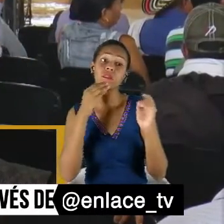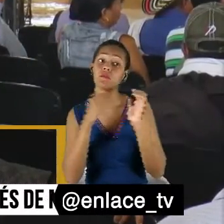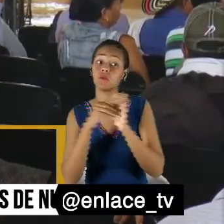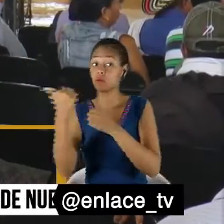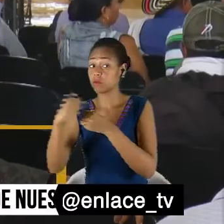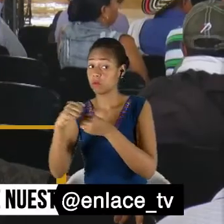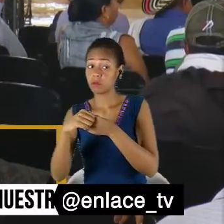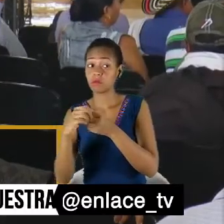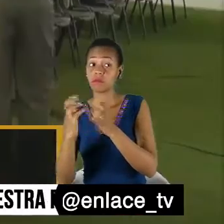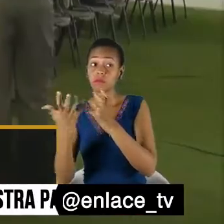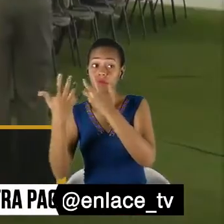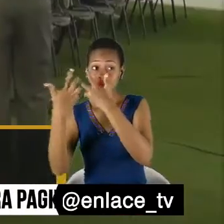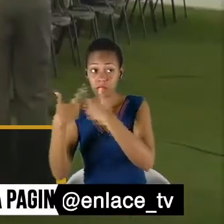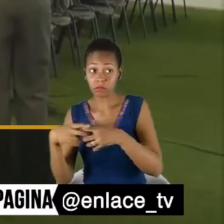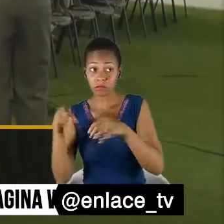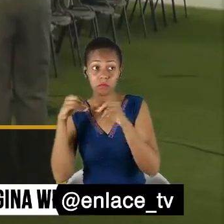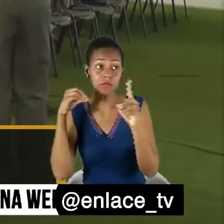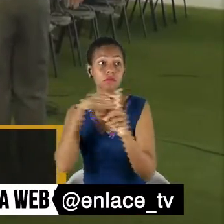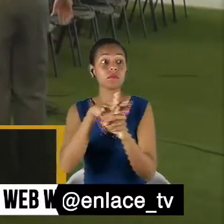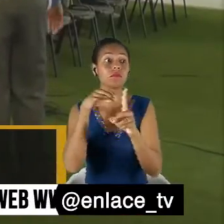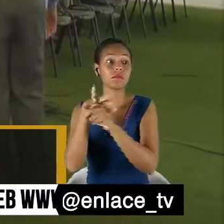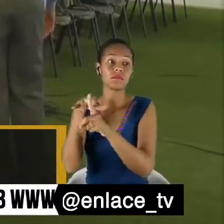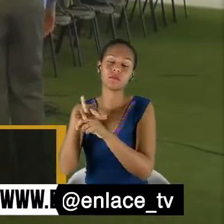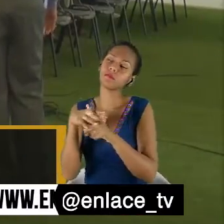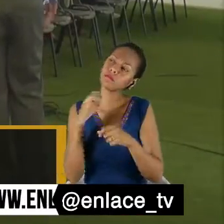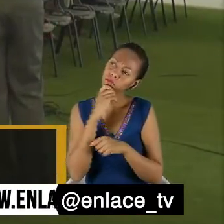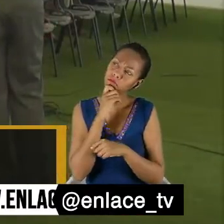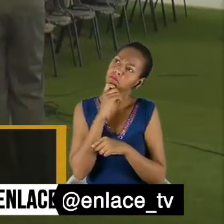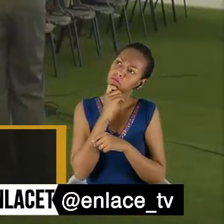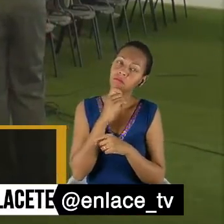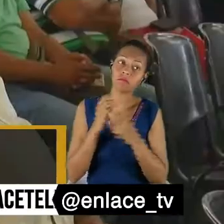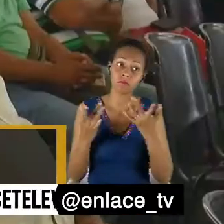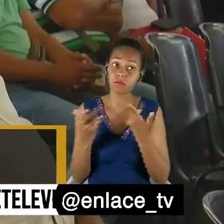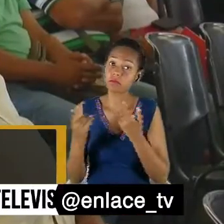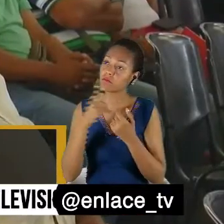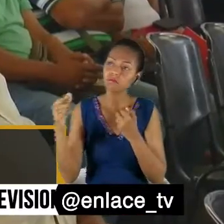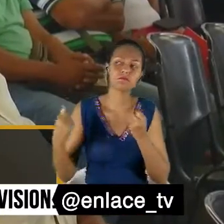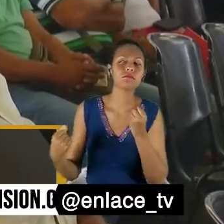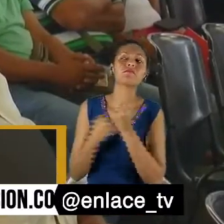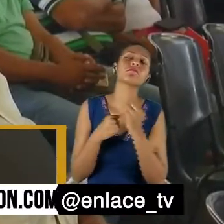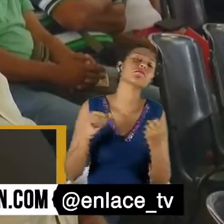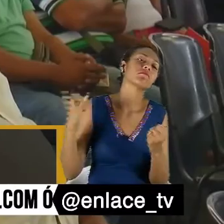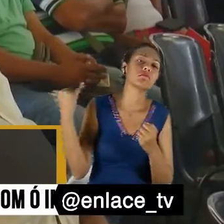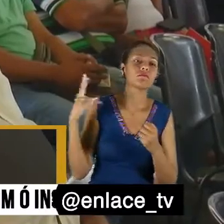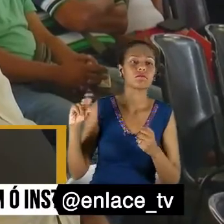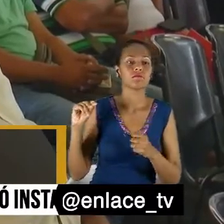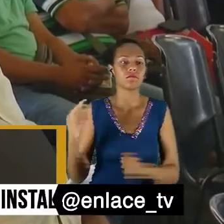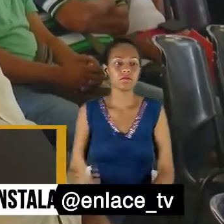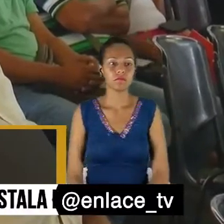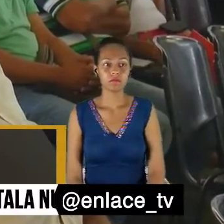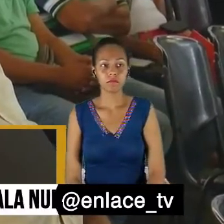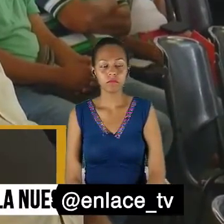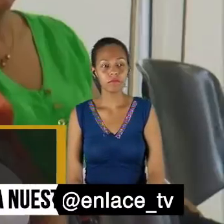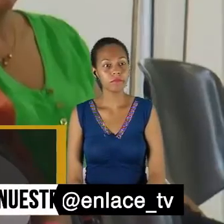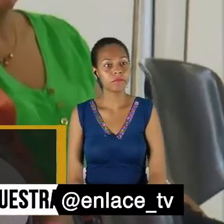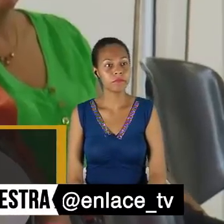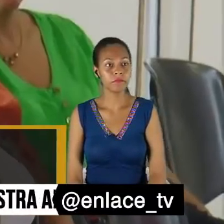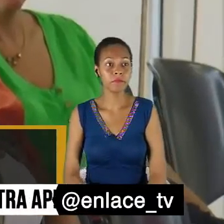mundo está hablando del tema, a ver de qué forma usted podría vincularse a apoyar estos temas. Bueno, hablar de temas